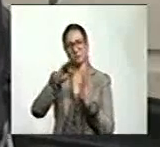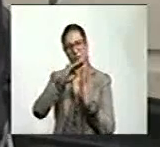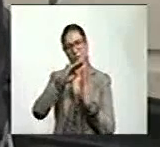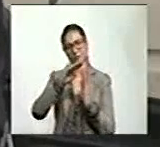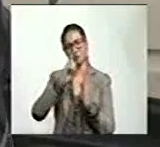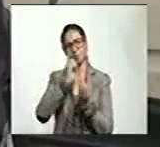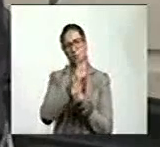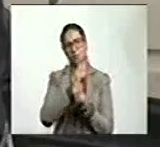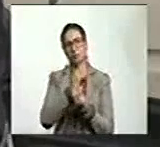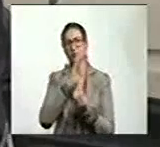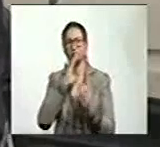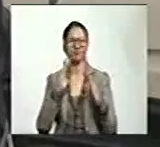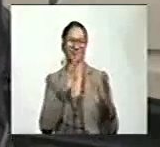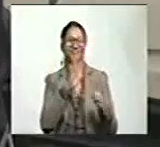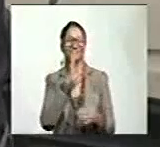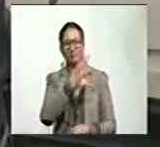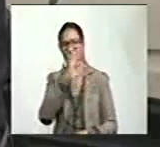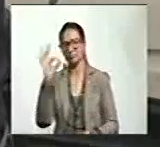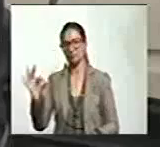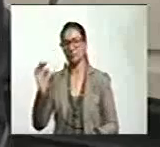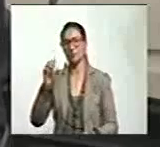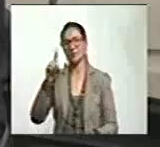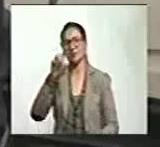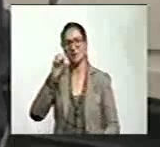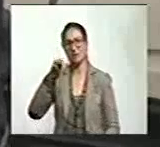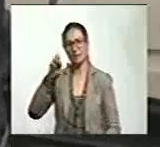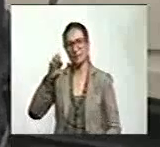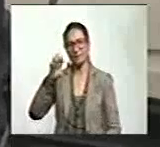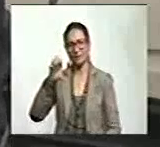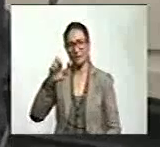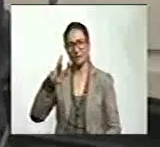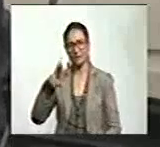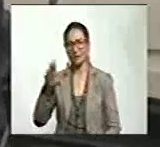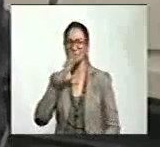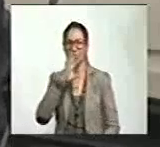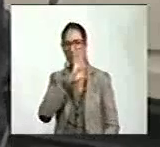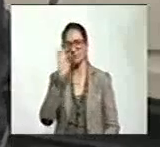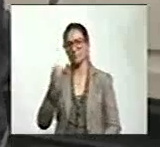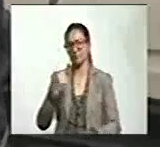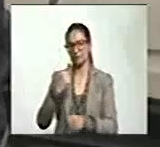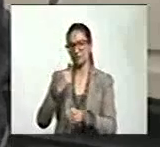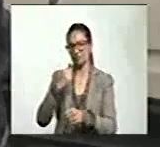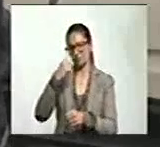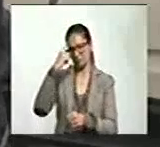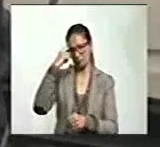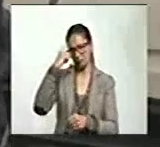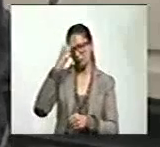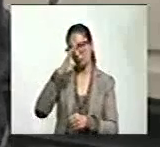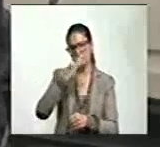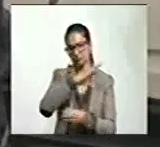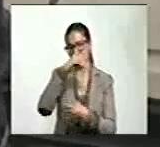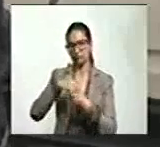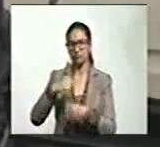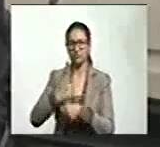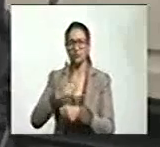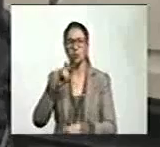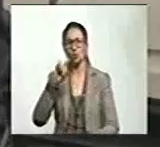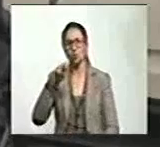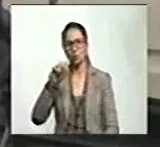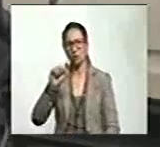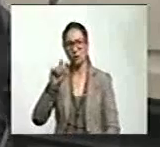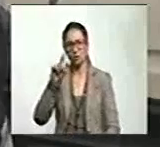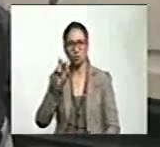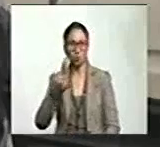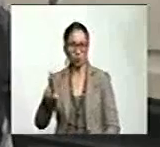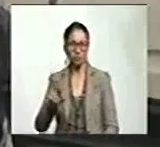doctor saner como director o presidente de unasur ahora